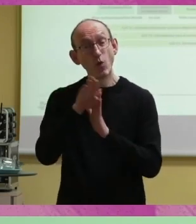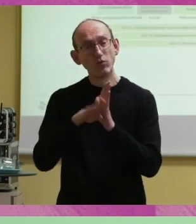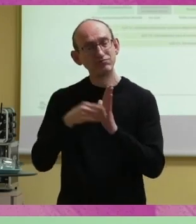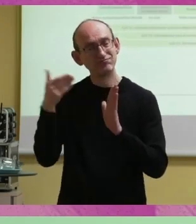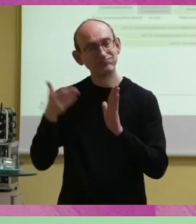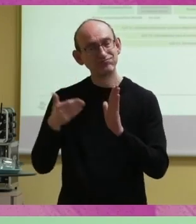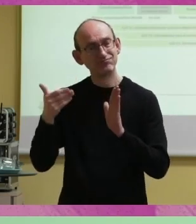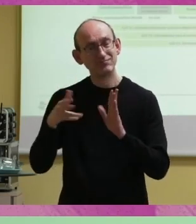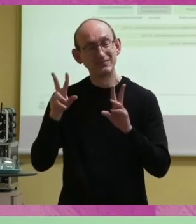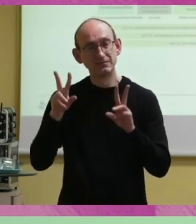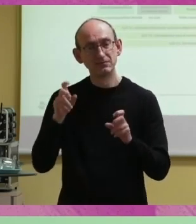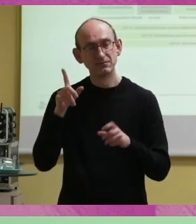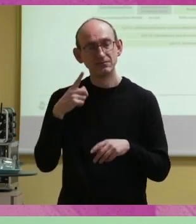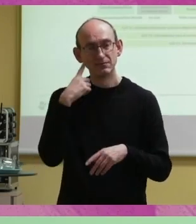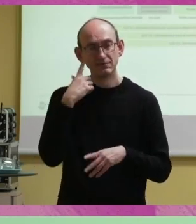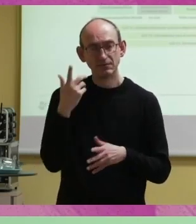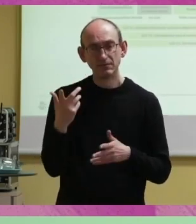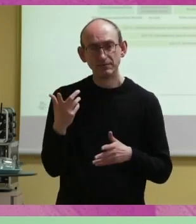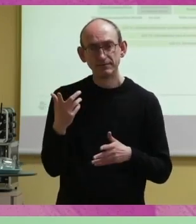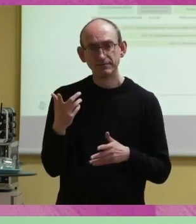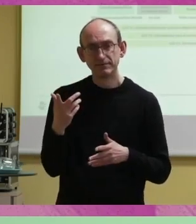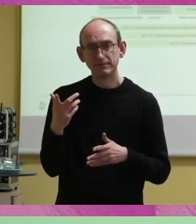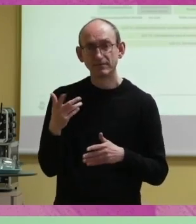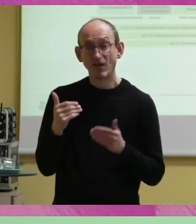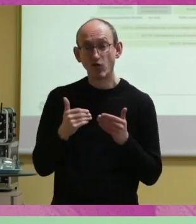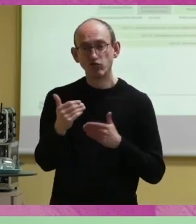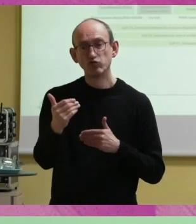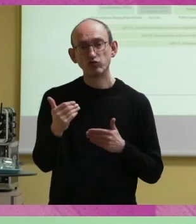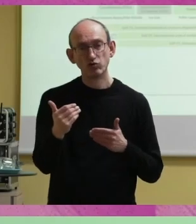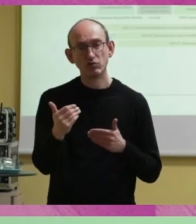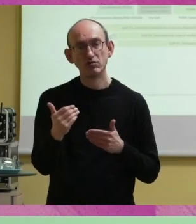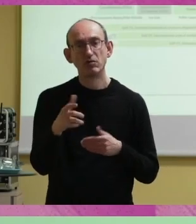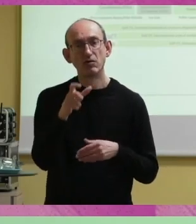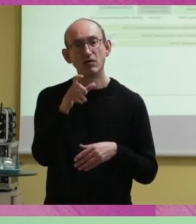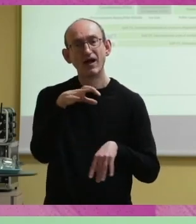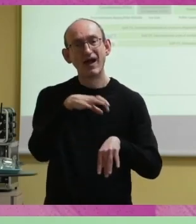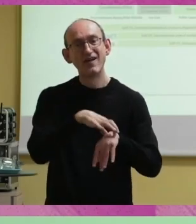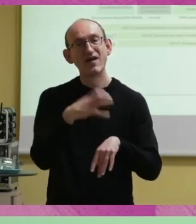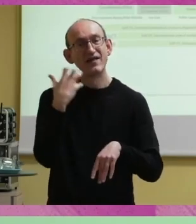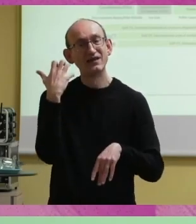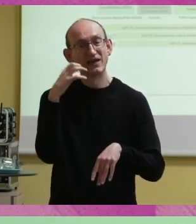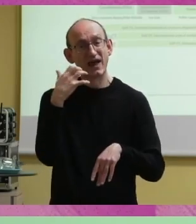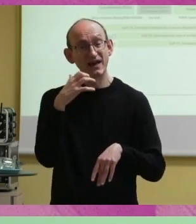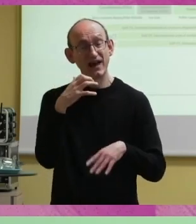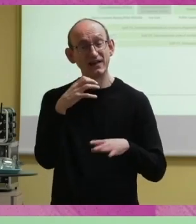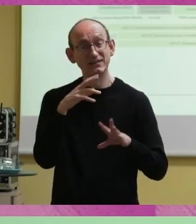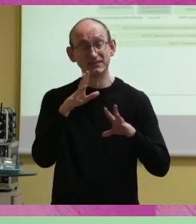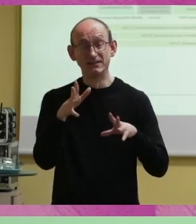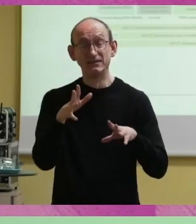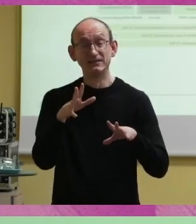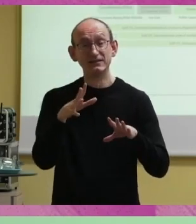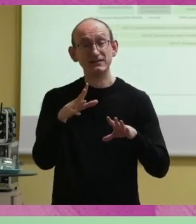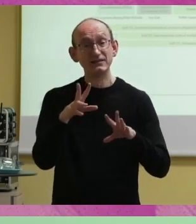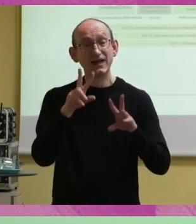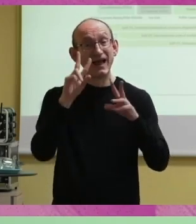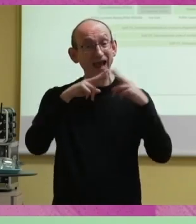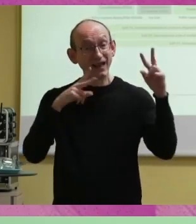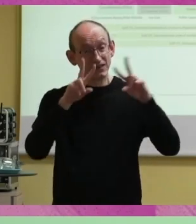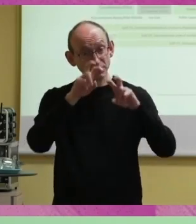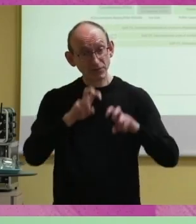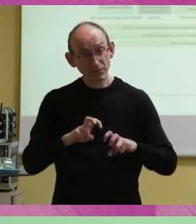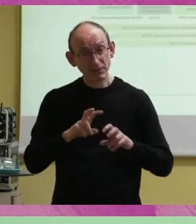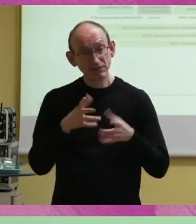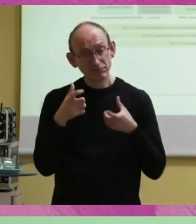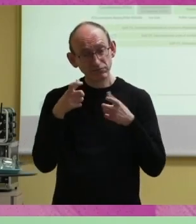importante que va a permitir estudiar la genética no solo de enfermedades raras, pero tiene un Work Package específico de